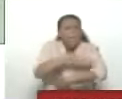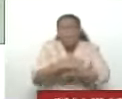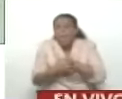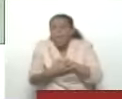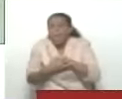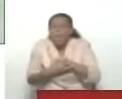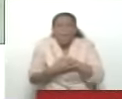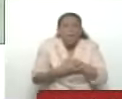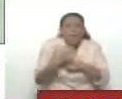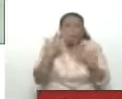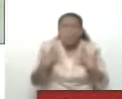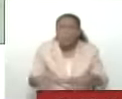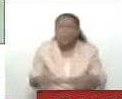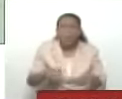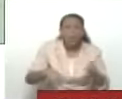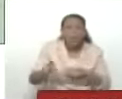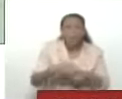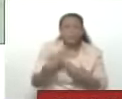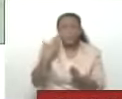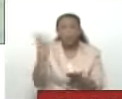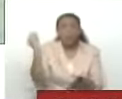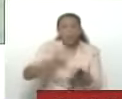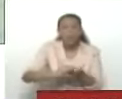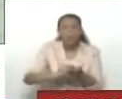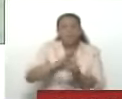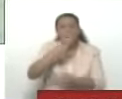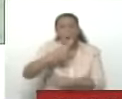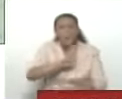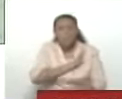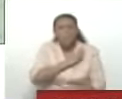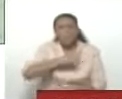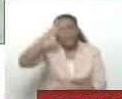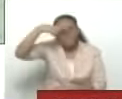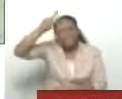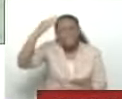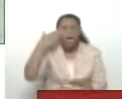otro, muy rápido regresar a su país y dar declaraciones pues en las últimas horas.